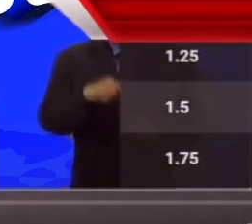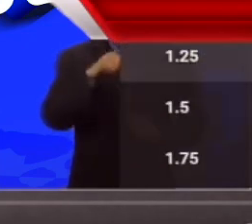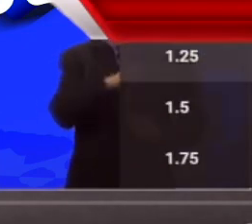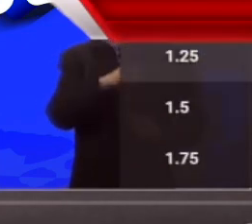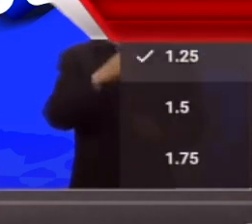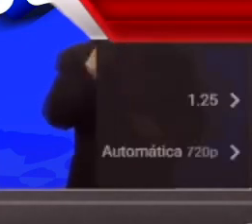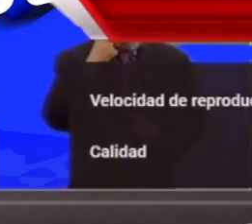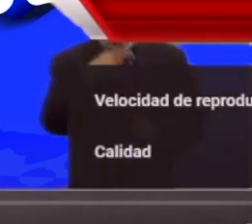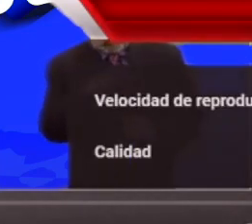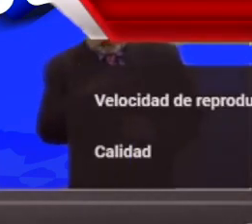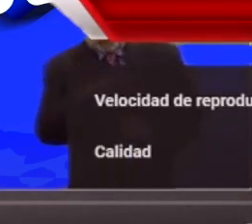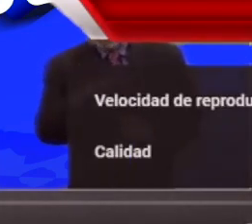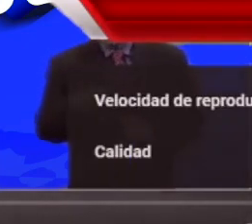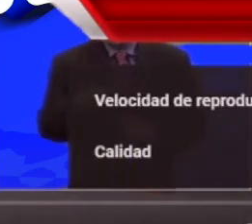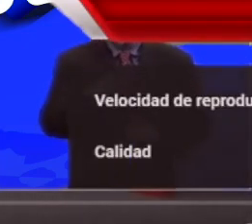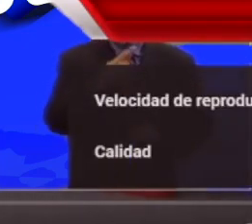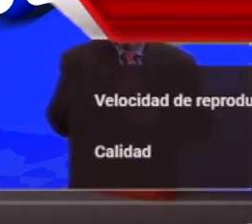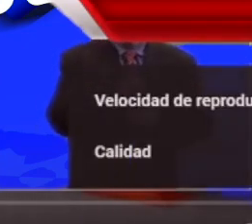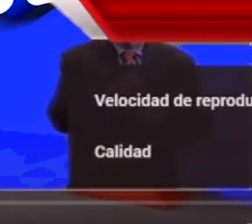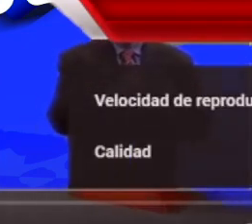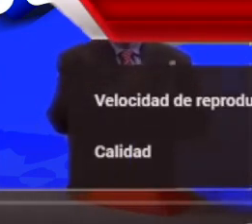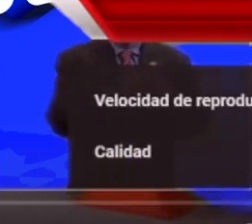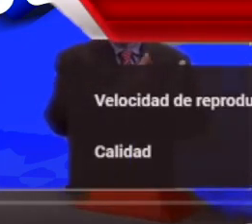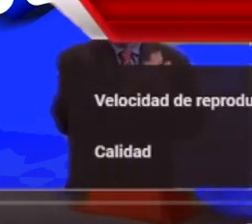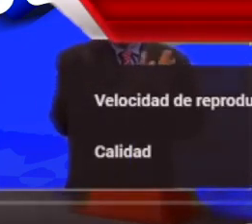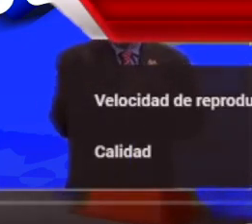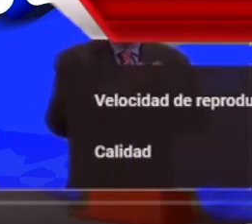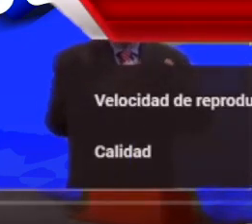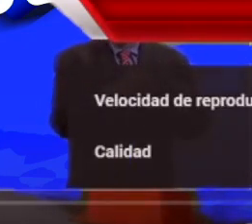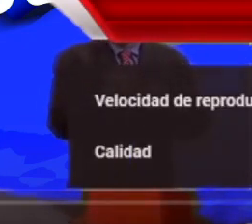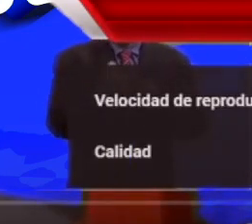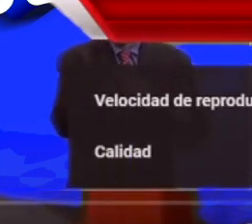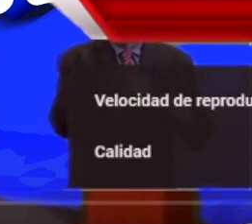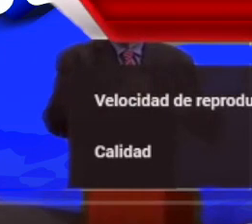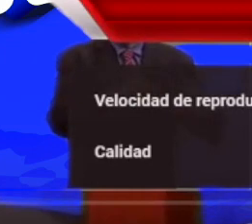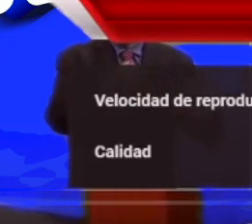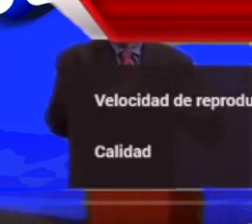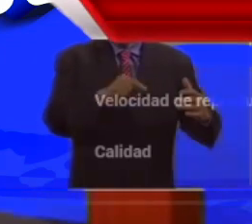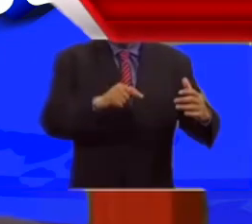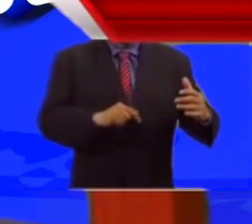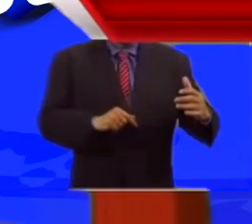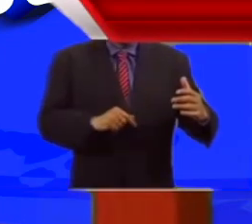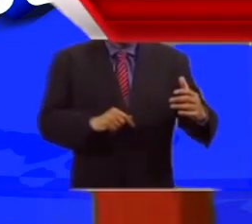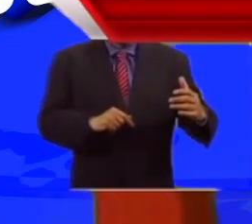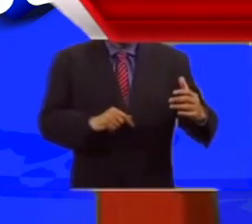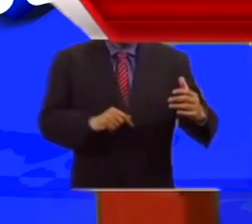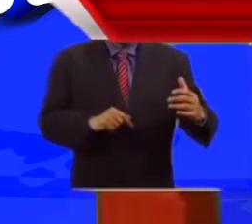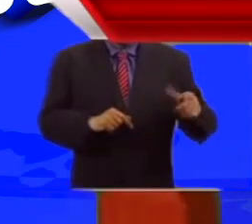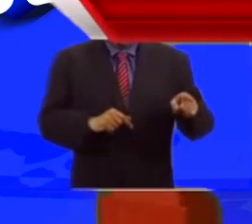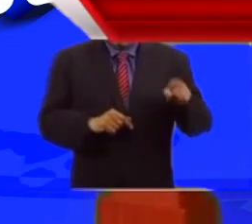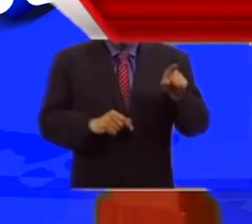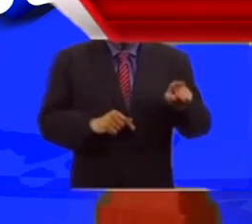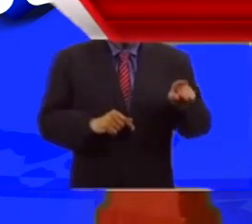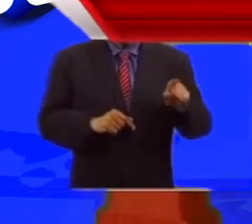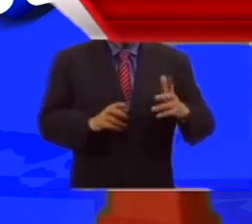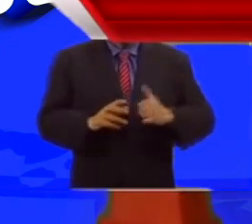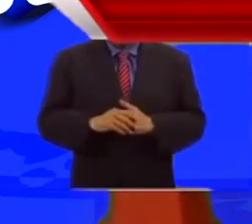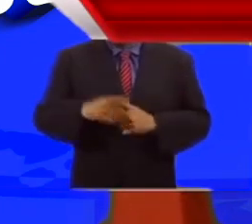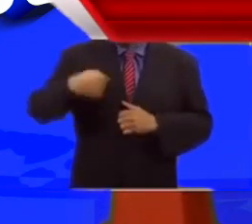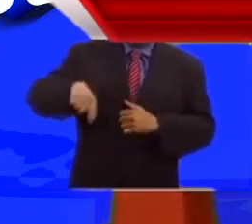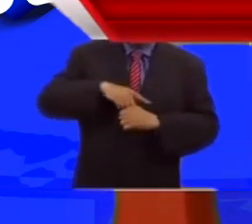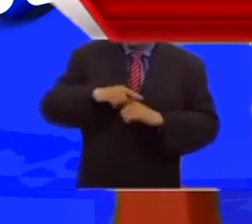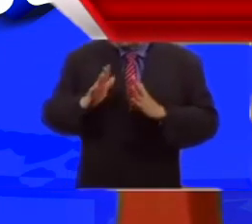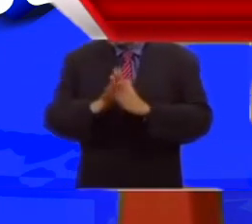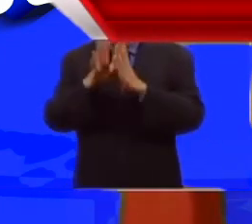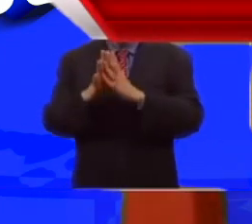predomina un grupo de la delincuencia organizada y estamos